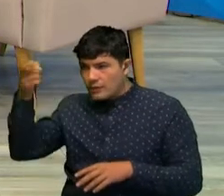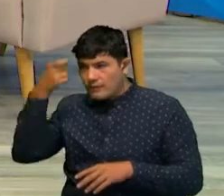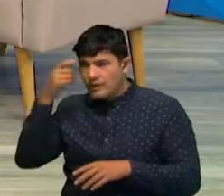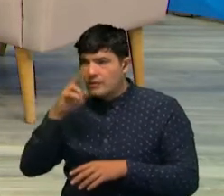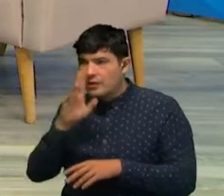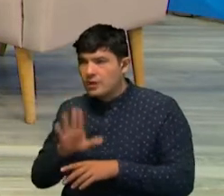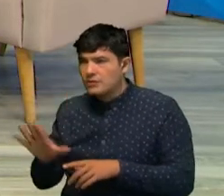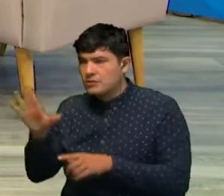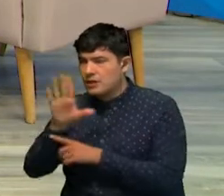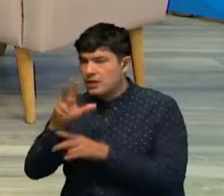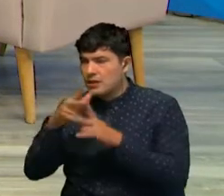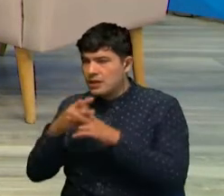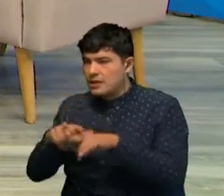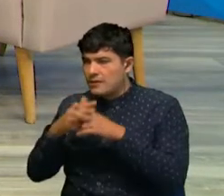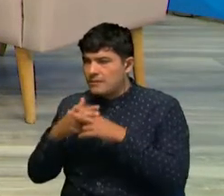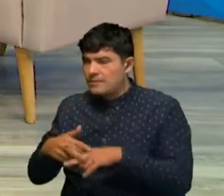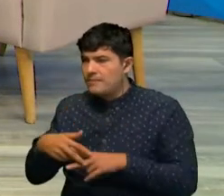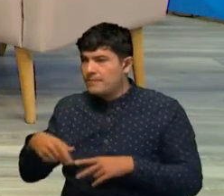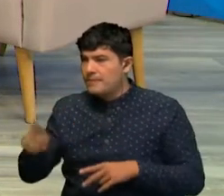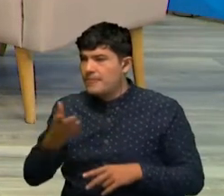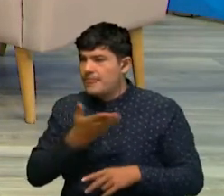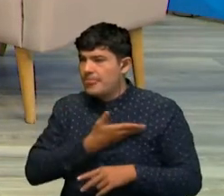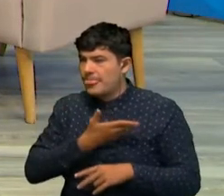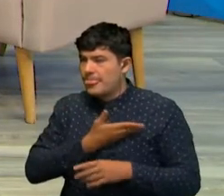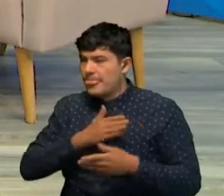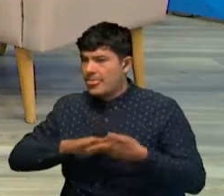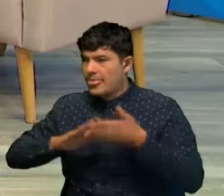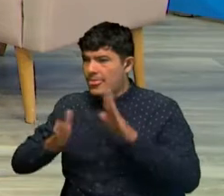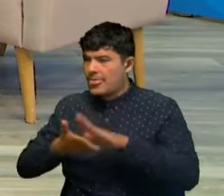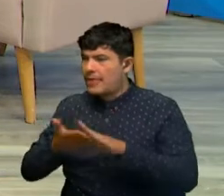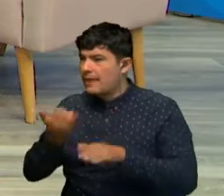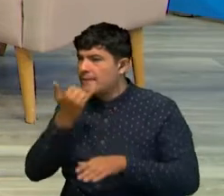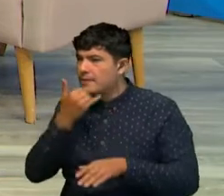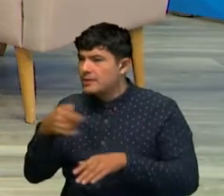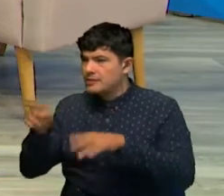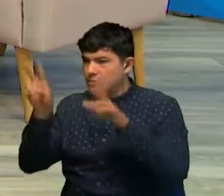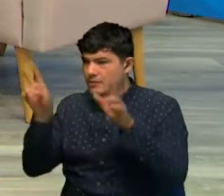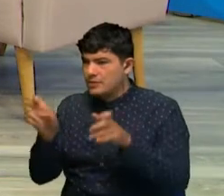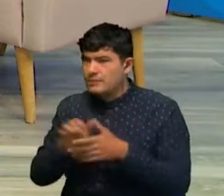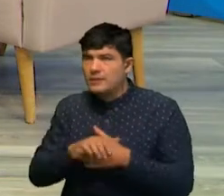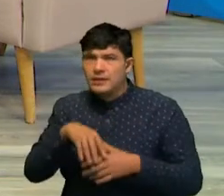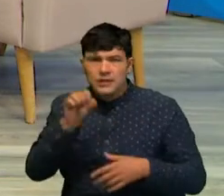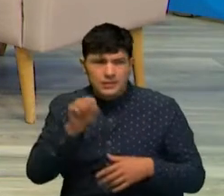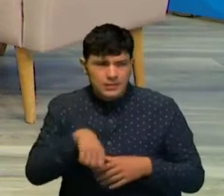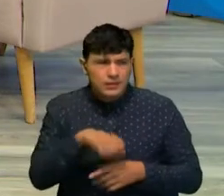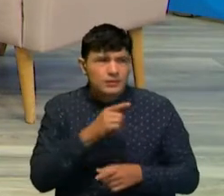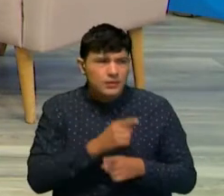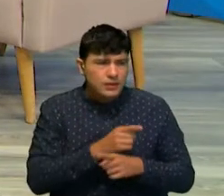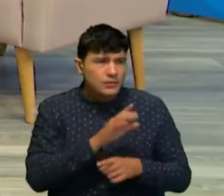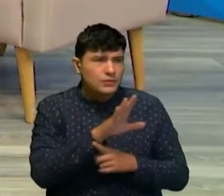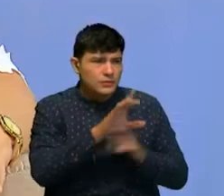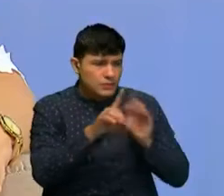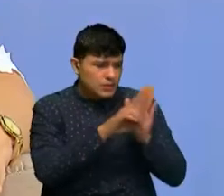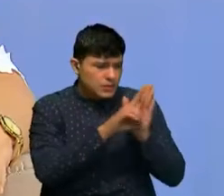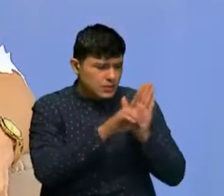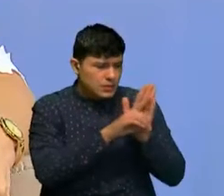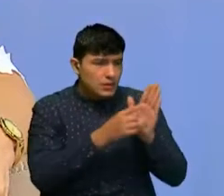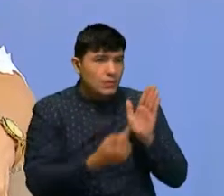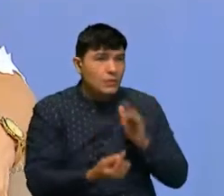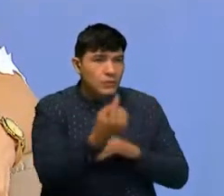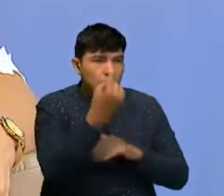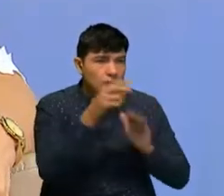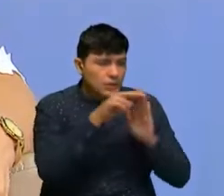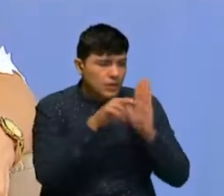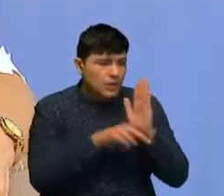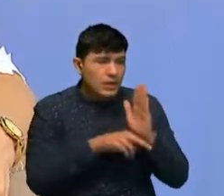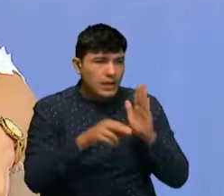a arreglar, digamos, a las madres comunitarias. ¿Qué pasó con eso? No, imagina, inclusivamente el decreto único